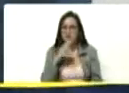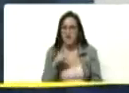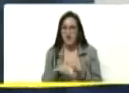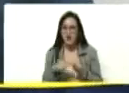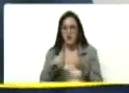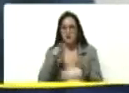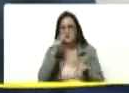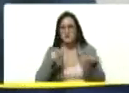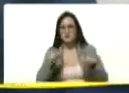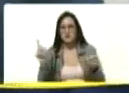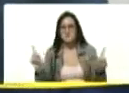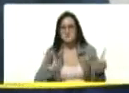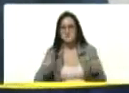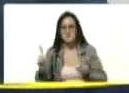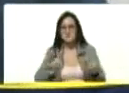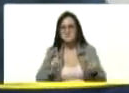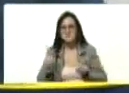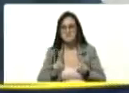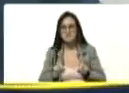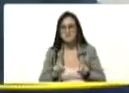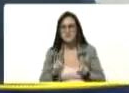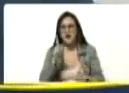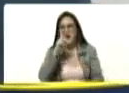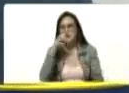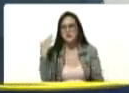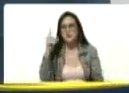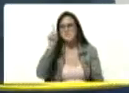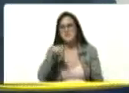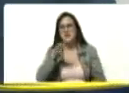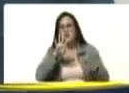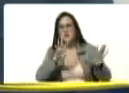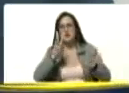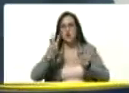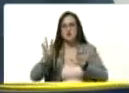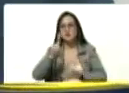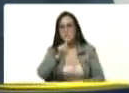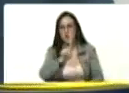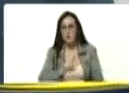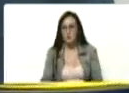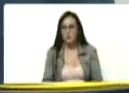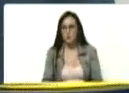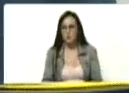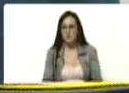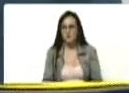ahí en los años 1981,